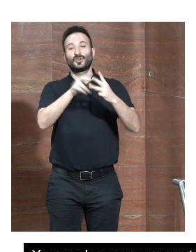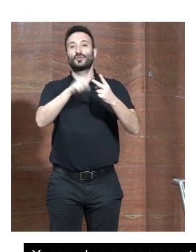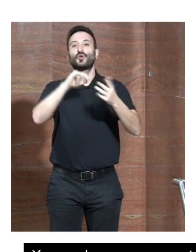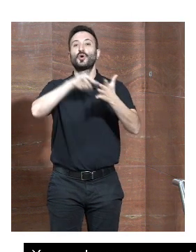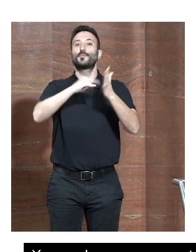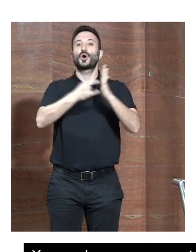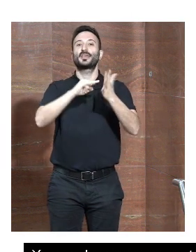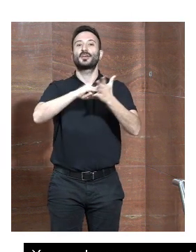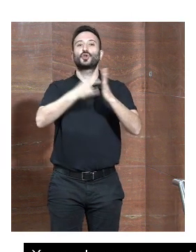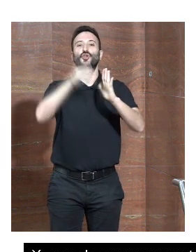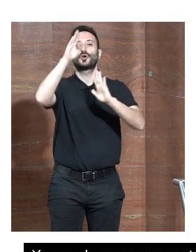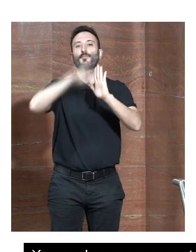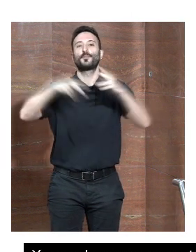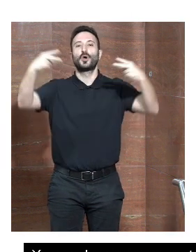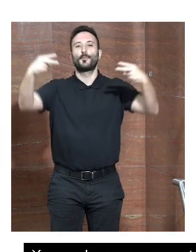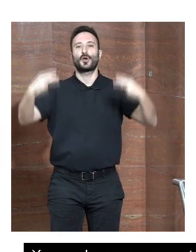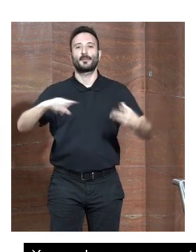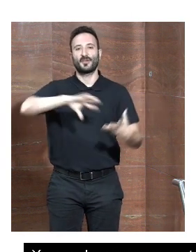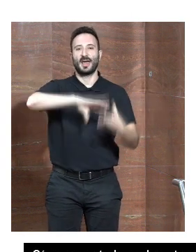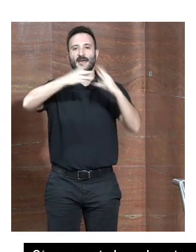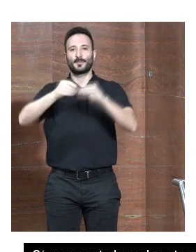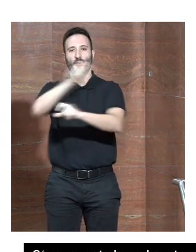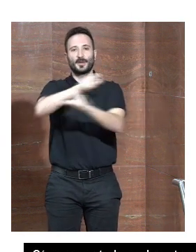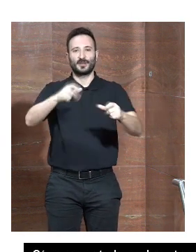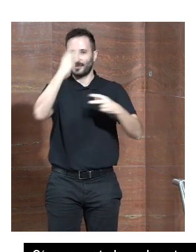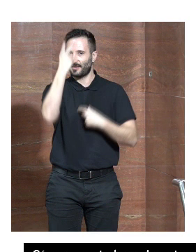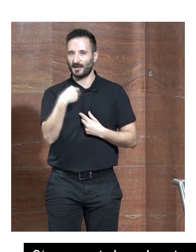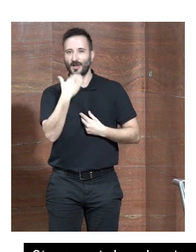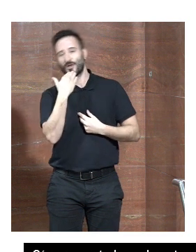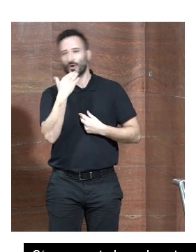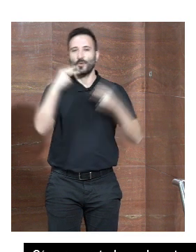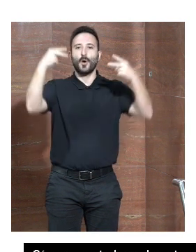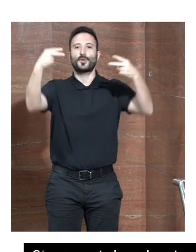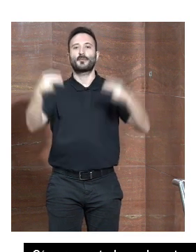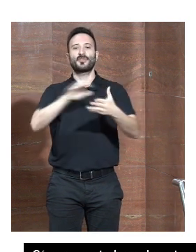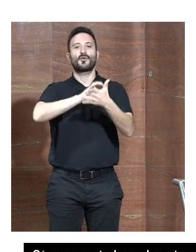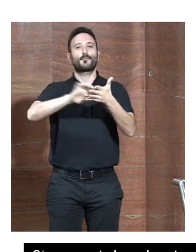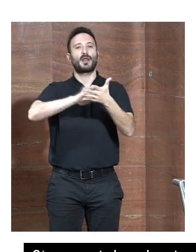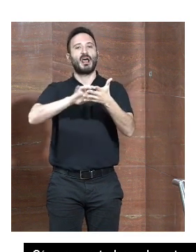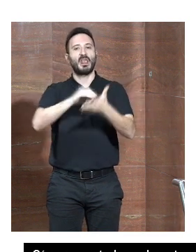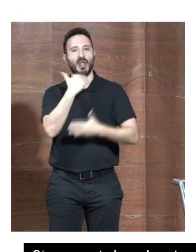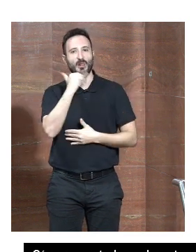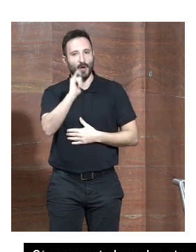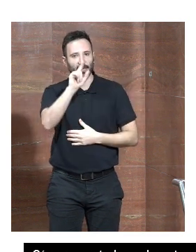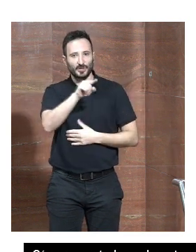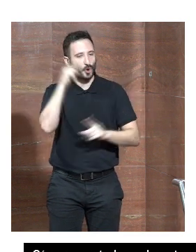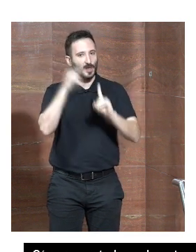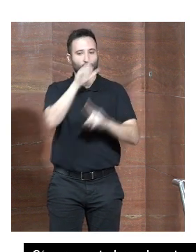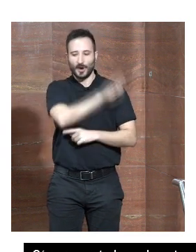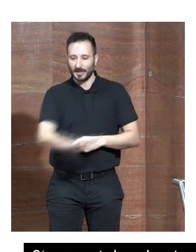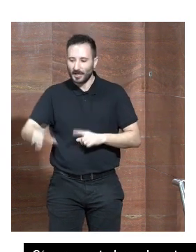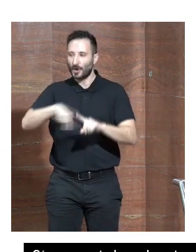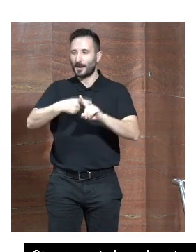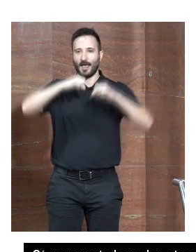de programación adaptados para personas ciegas? Sí. ¿Algo así como programación en braille o algo así como tanto para niños como para